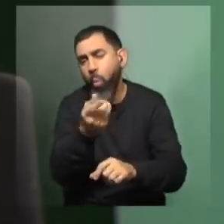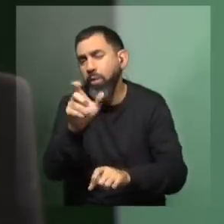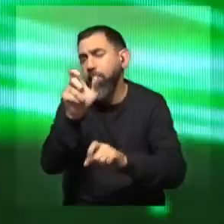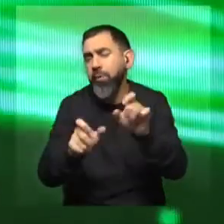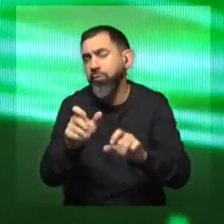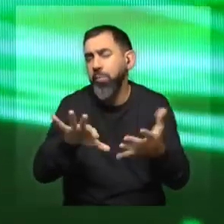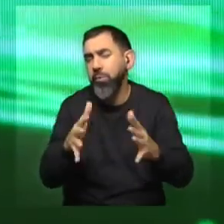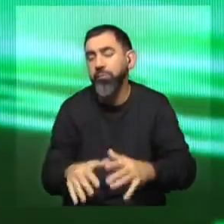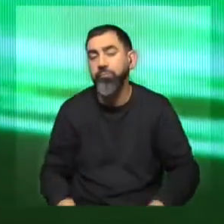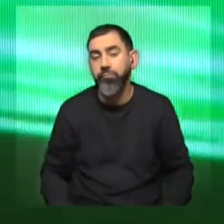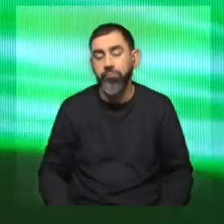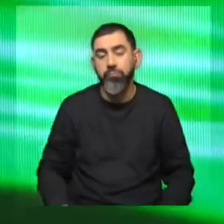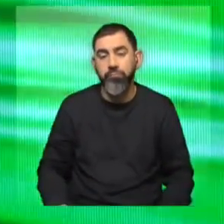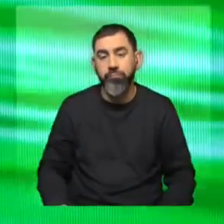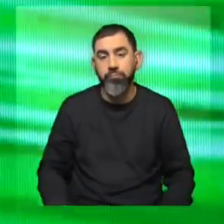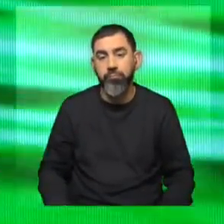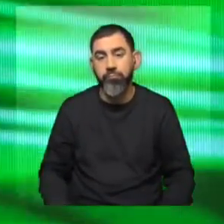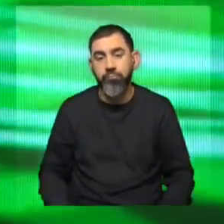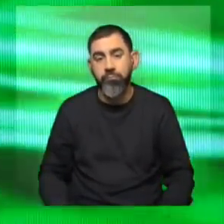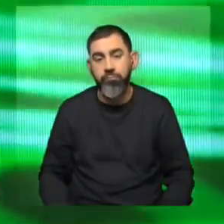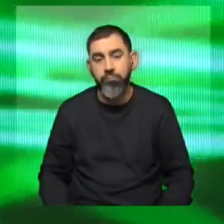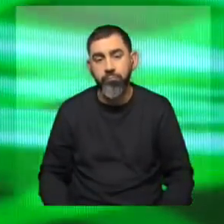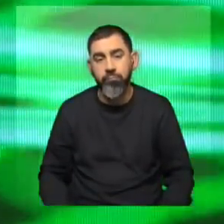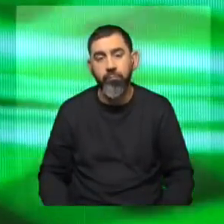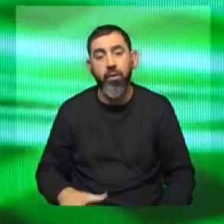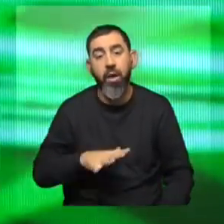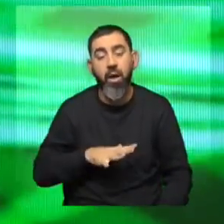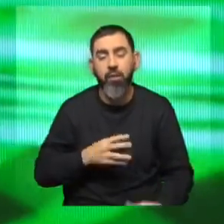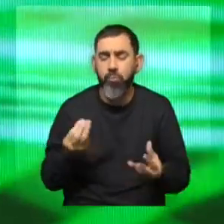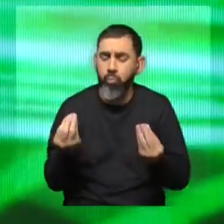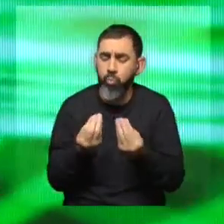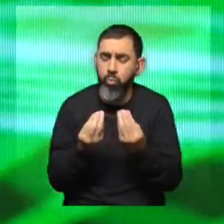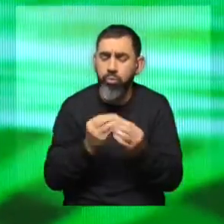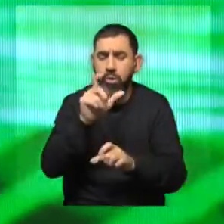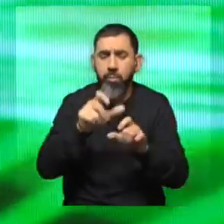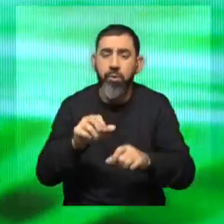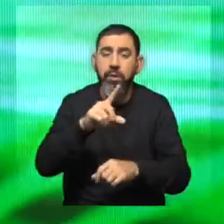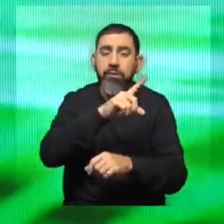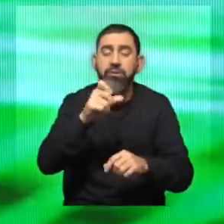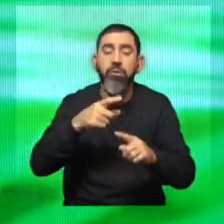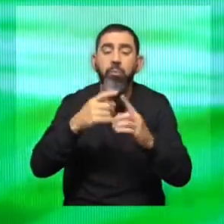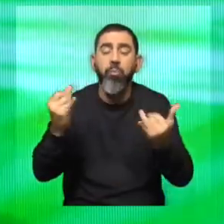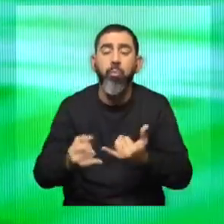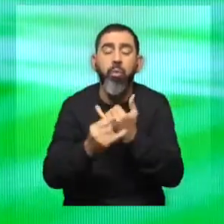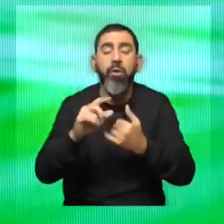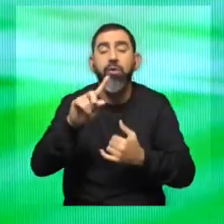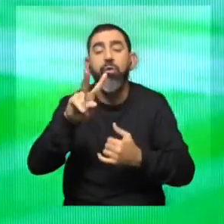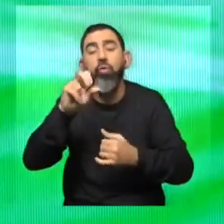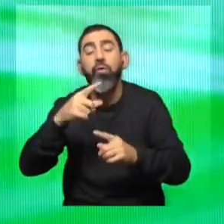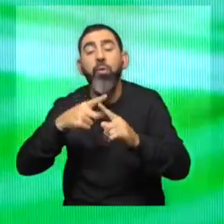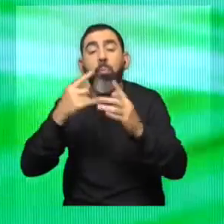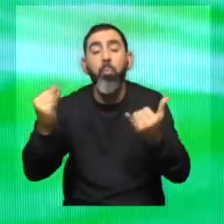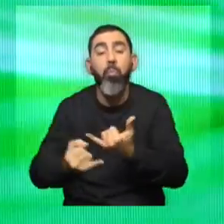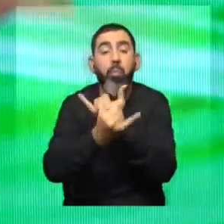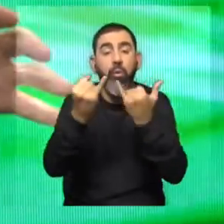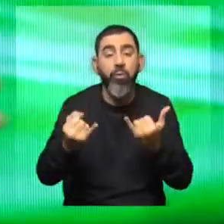Mira nosotros tenemos una decir como te decía que es sin cupo tenemos una circulación altísima de personas entre cien personas diarias y 120 circulan